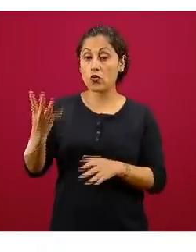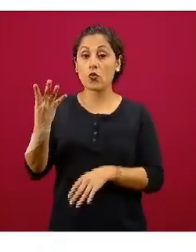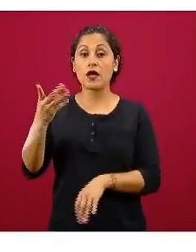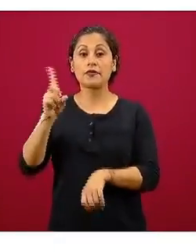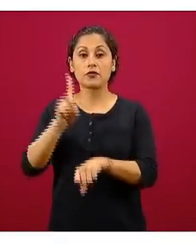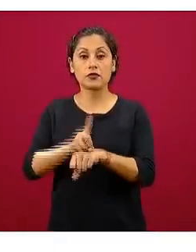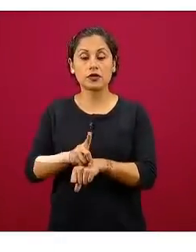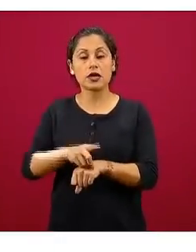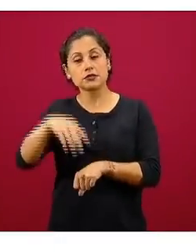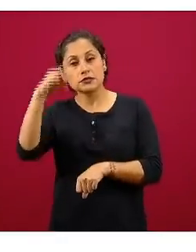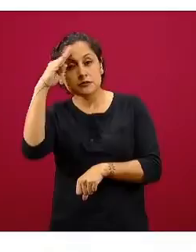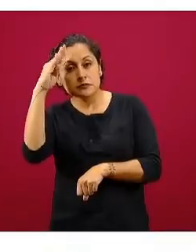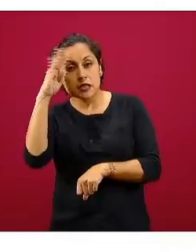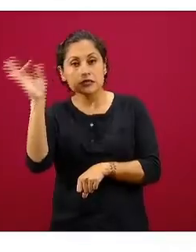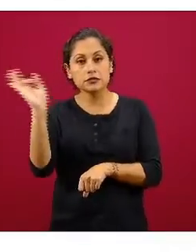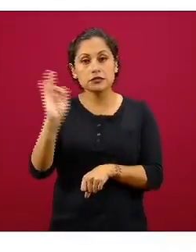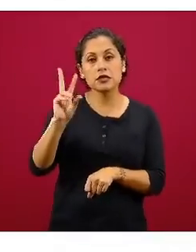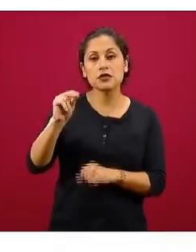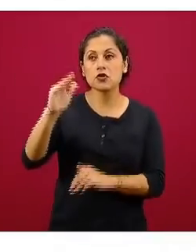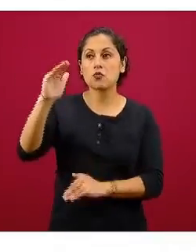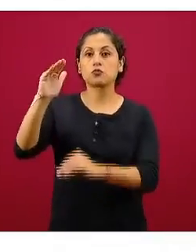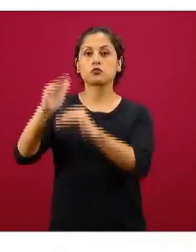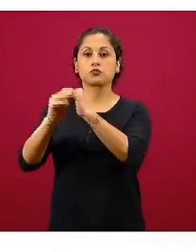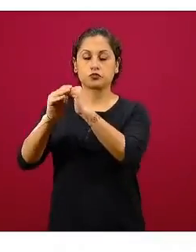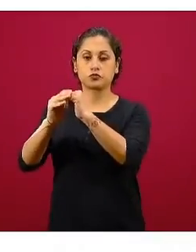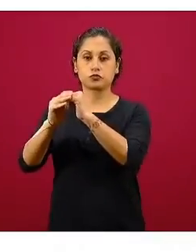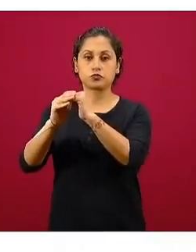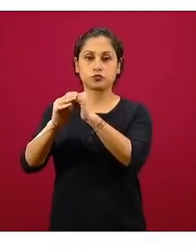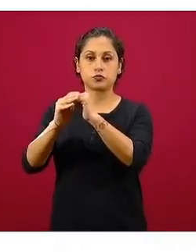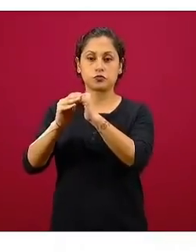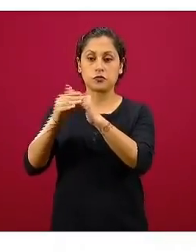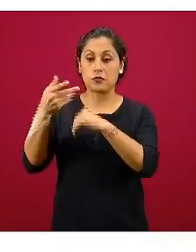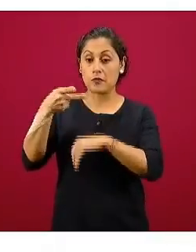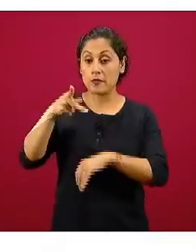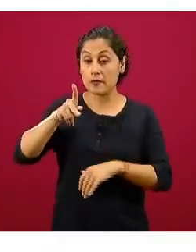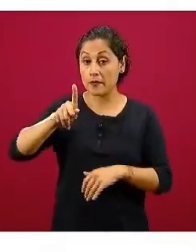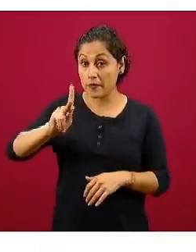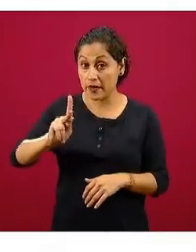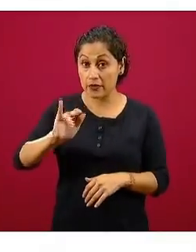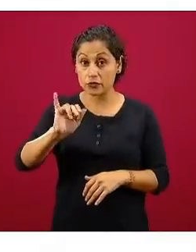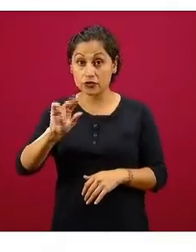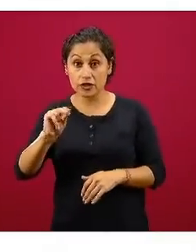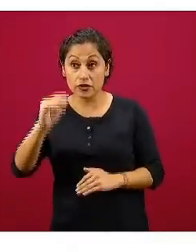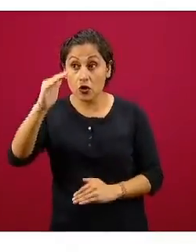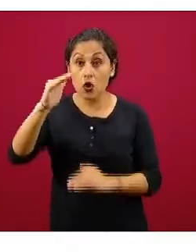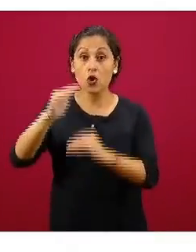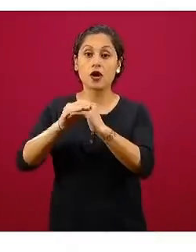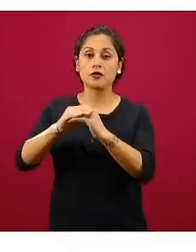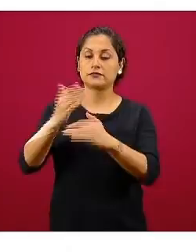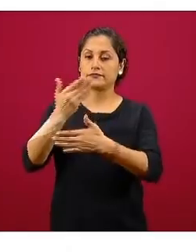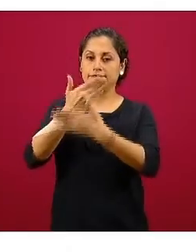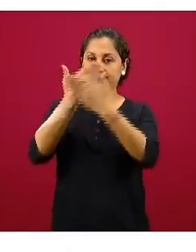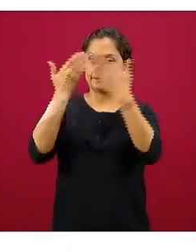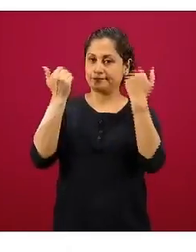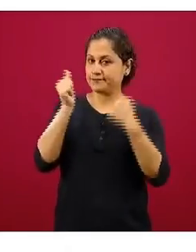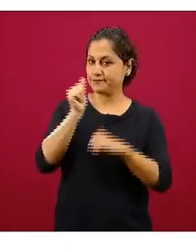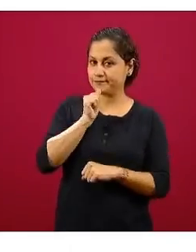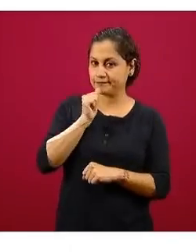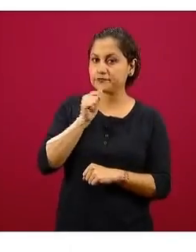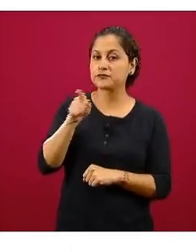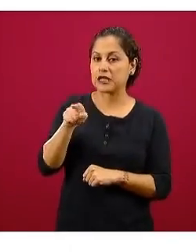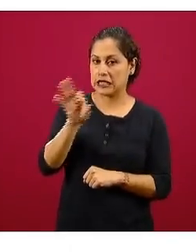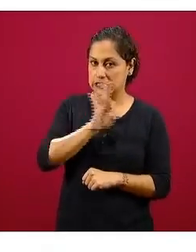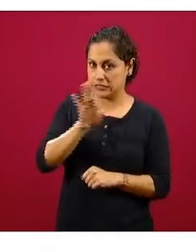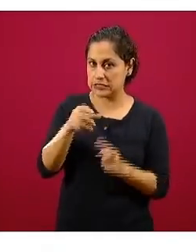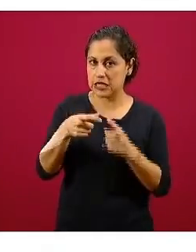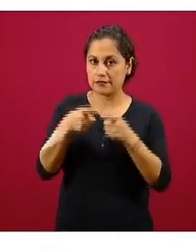se pensaría que llegaría al punto máximo, pero todavía es posible que este patrón de ascenso continúe,